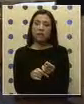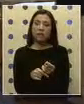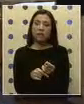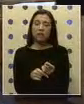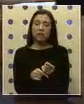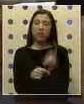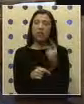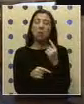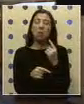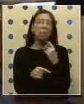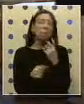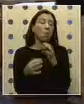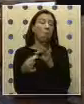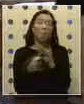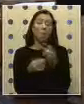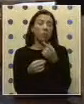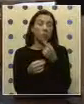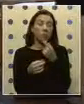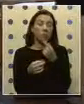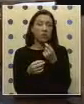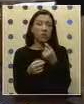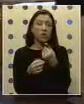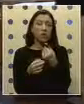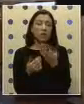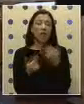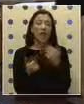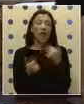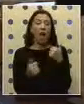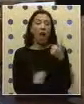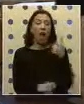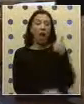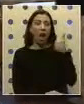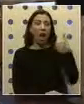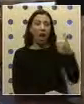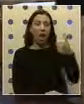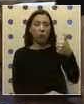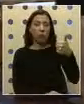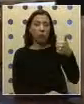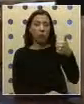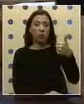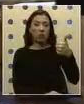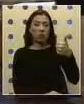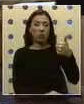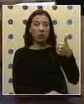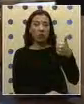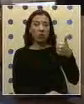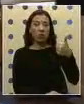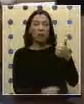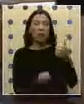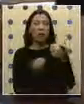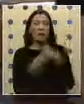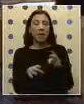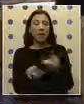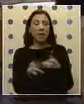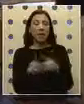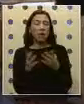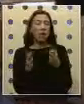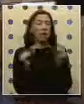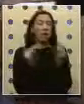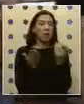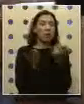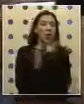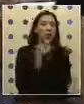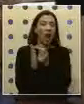por una sencilla razón, que es que la autoridad perdería la discrecionalidad con que